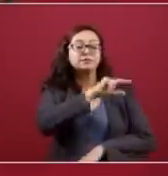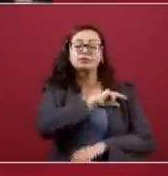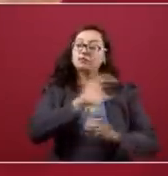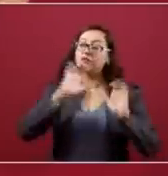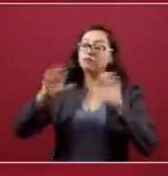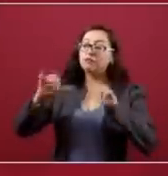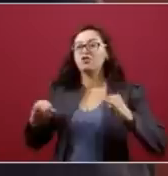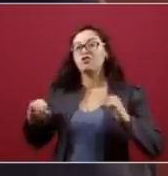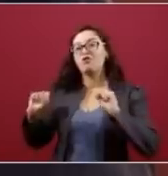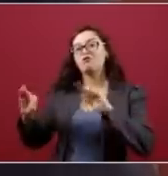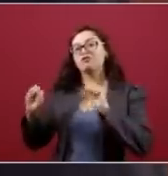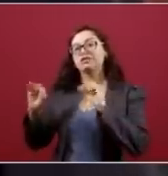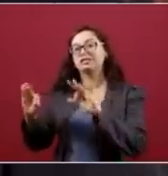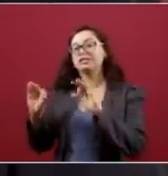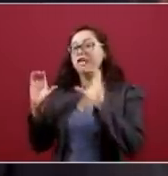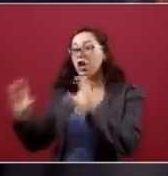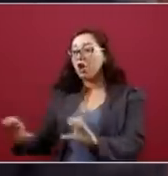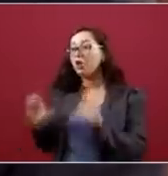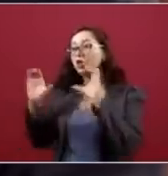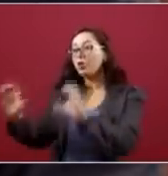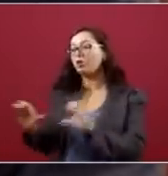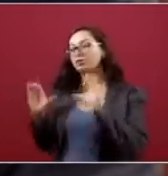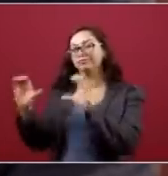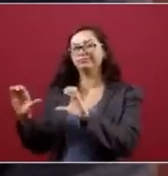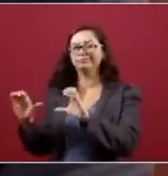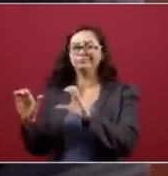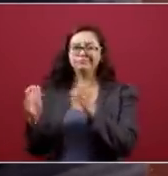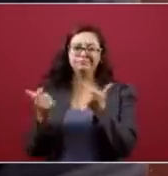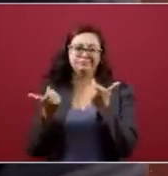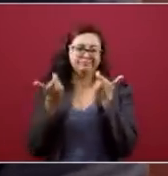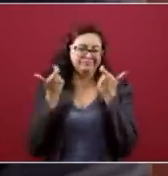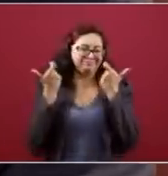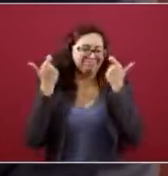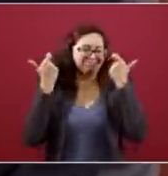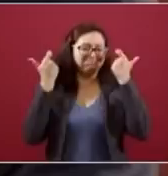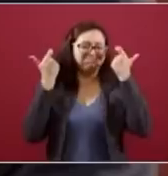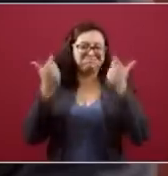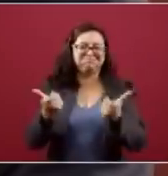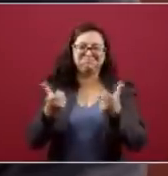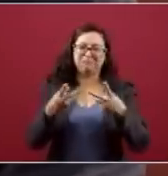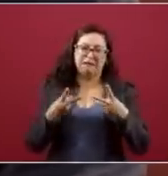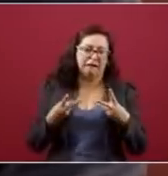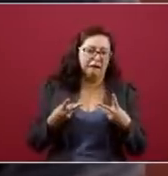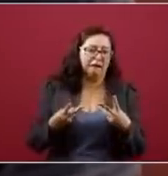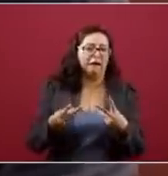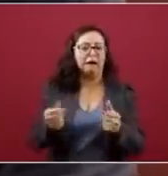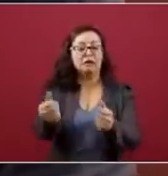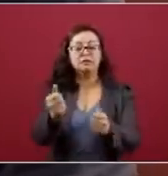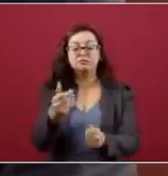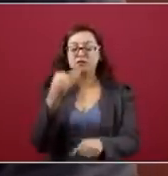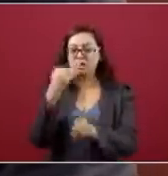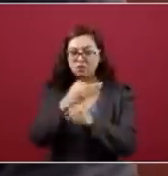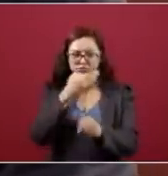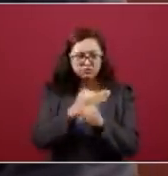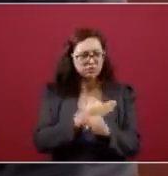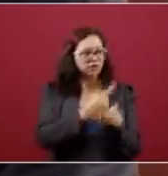de seguridad. Mucho dinero. Estamos ahora haciendo toda la revisión.